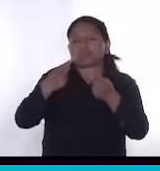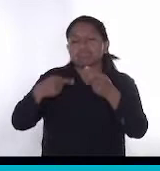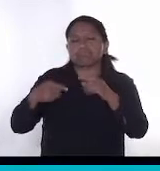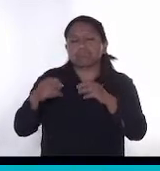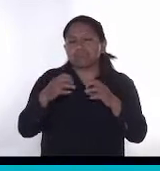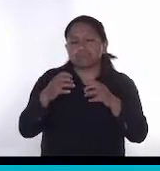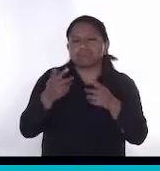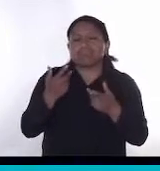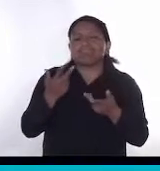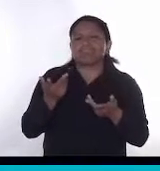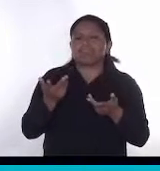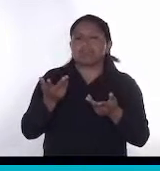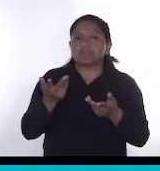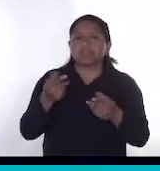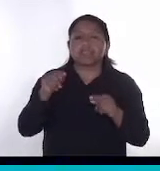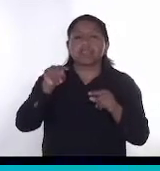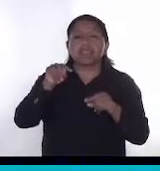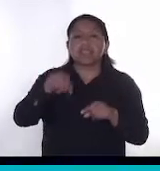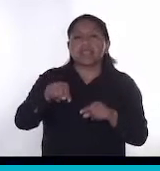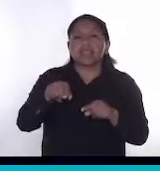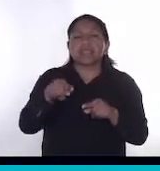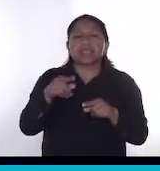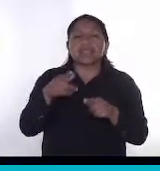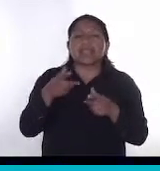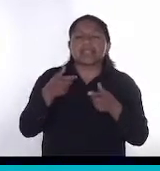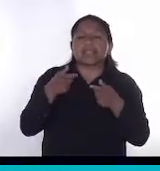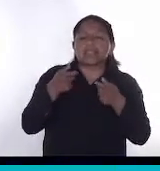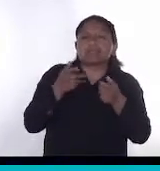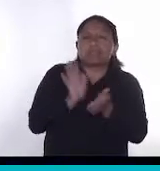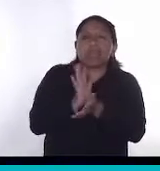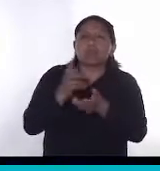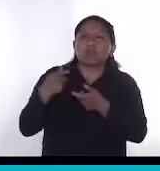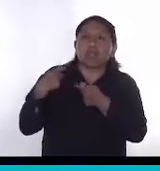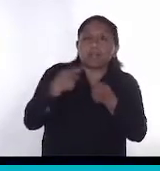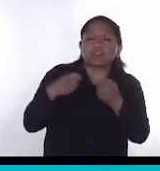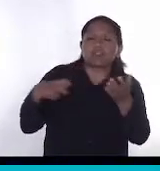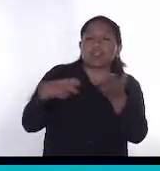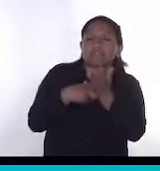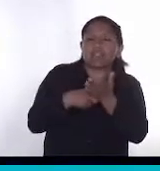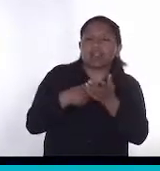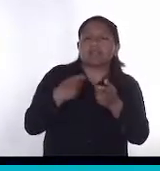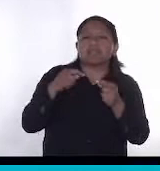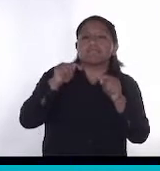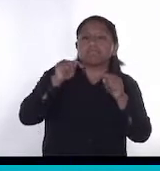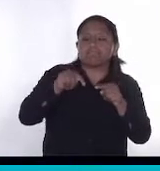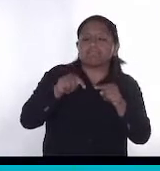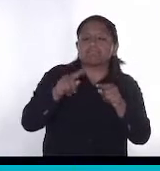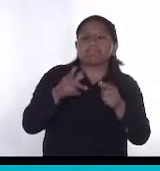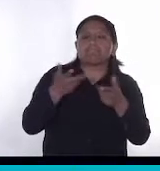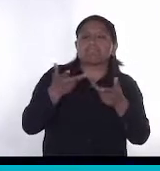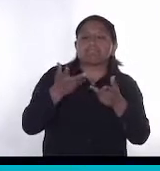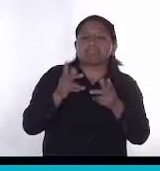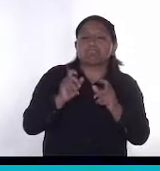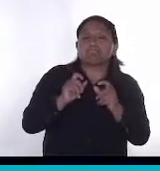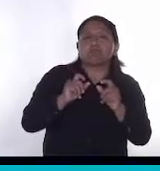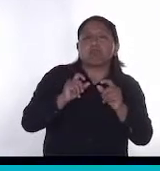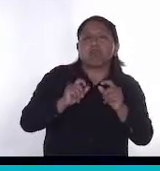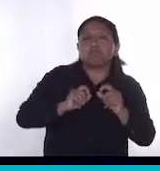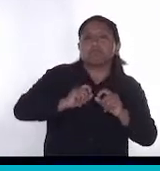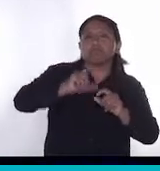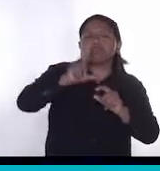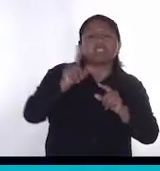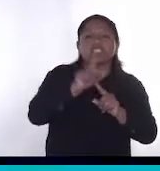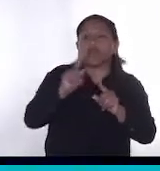el déficit fiscal y también en la expresión fiscal que se percibe como alta y no equitativa